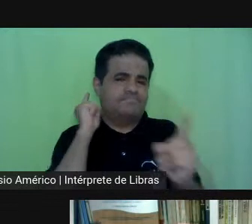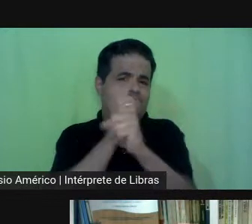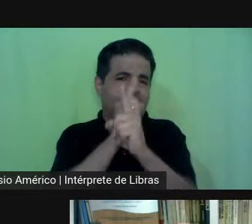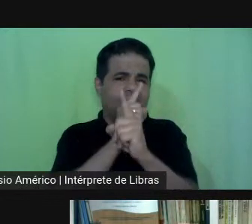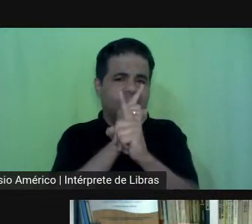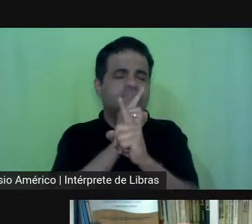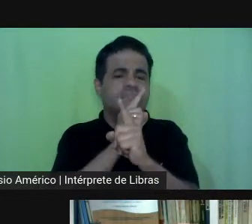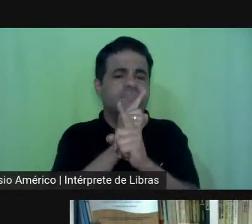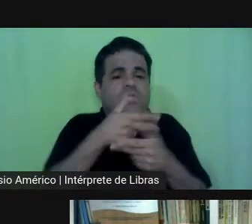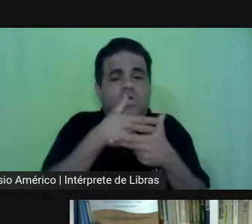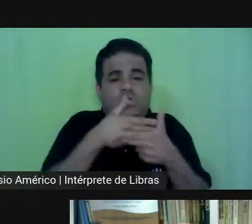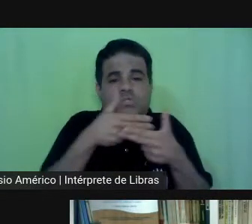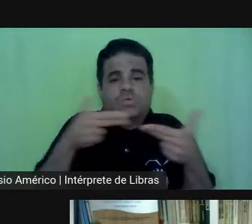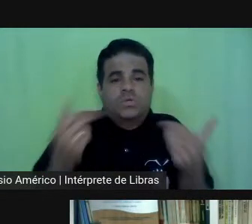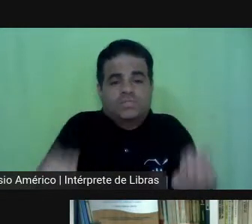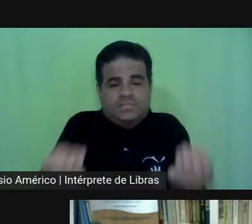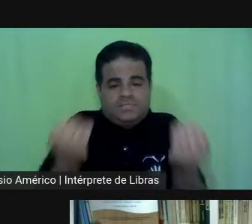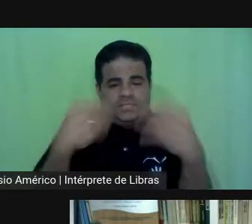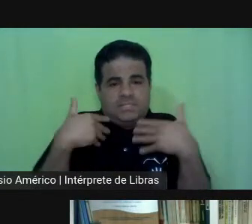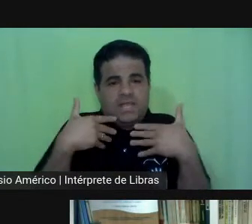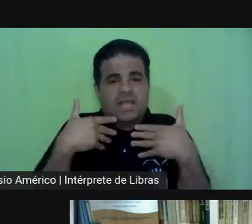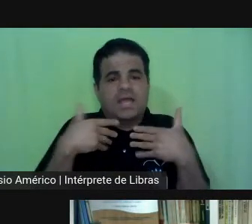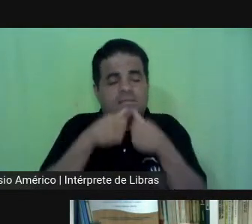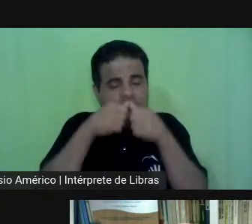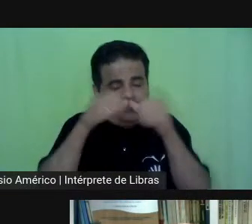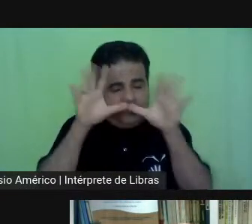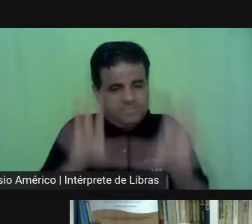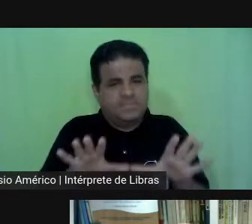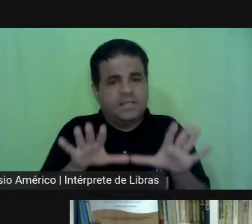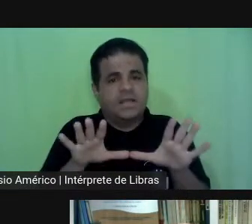las cosas y quisiera no estar